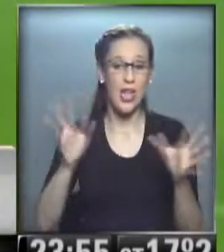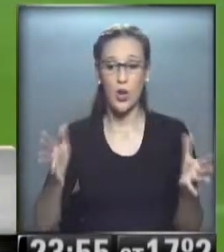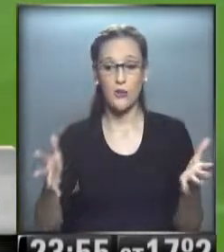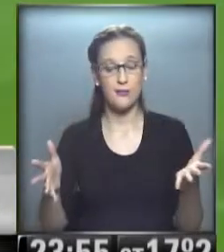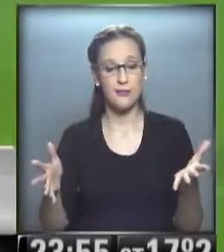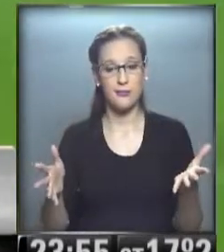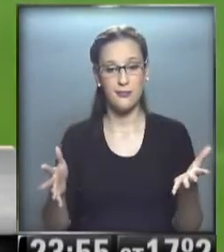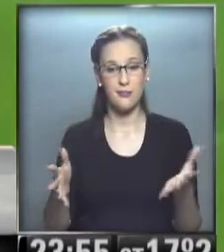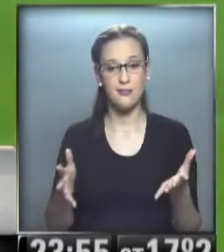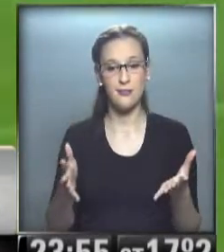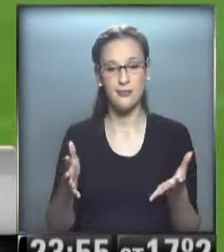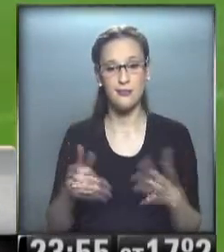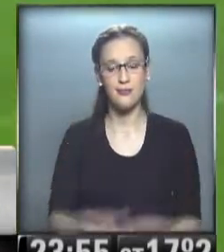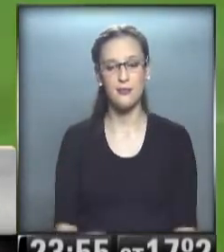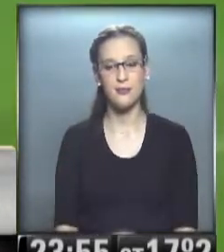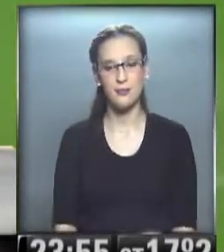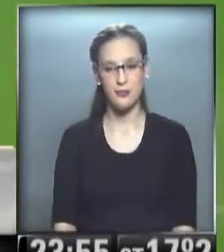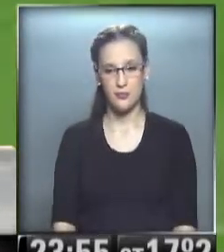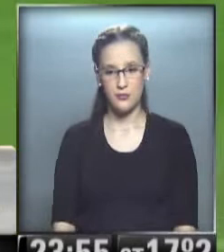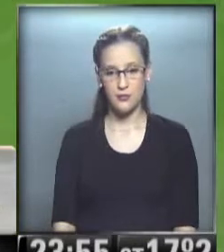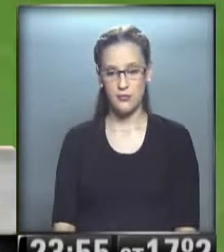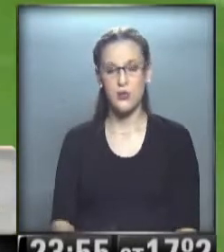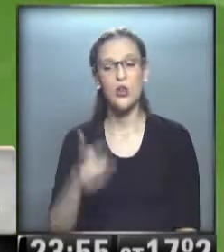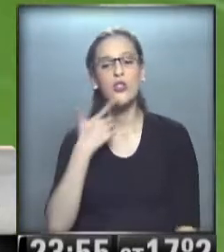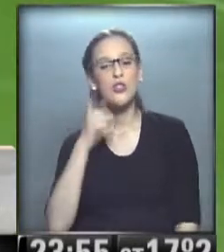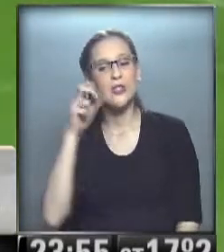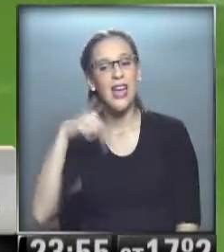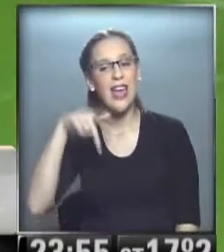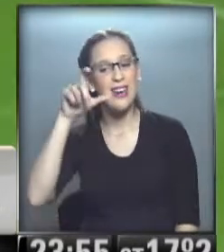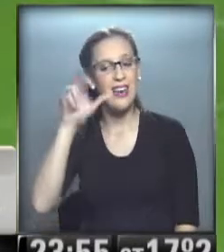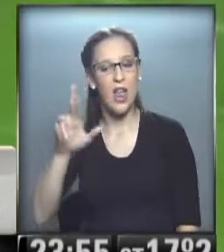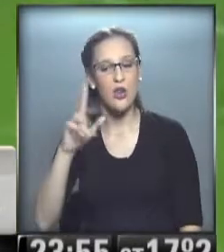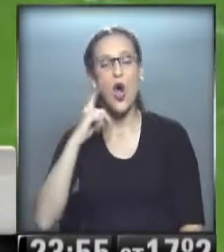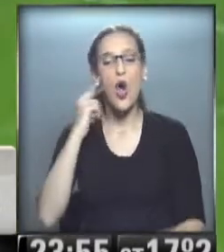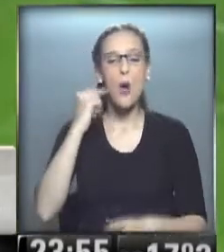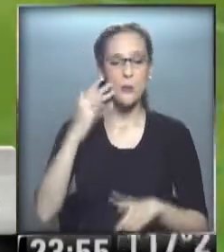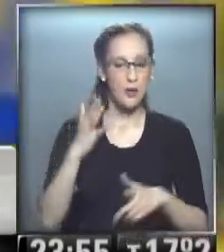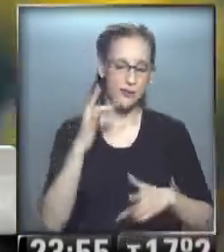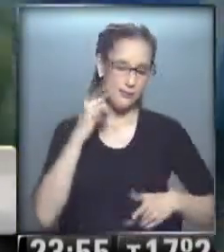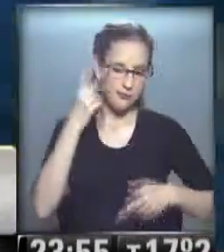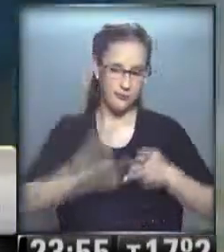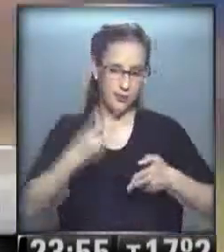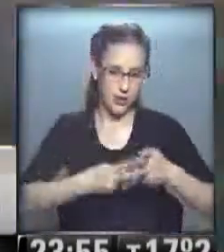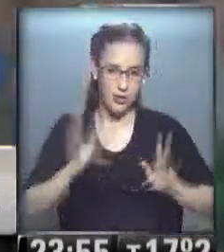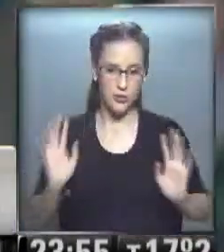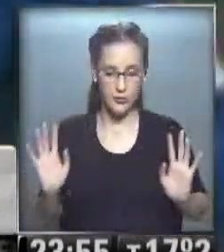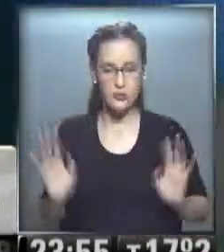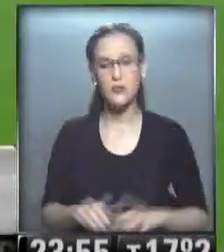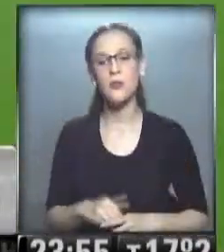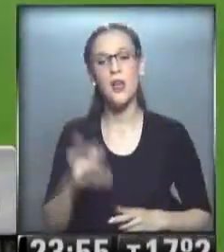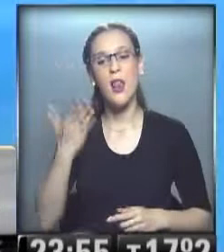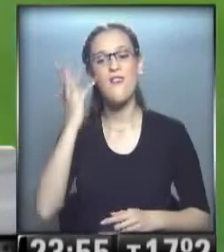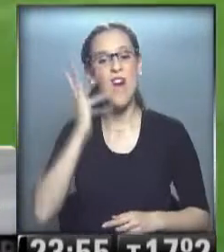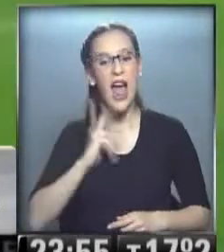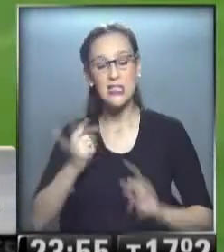Mandušić, que fue expulsado además antes de que finalice el partido, y Cerna, para decretar entonces la clasificación también de Croacia. Y Francia lo